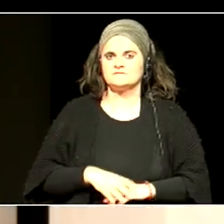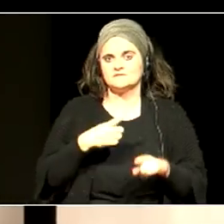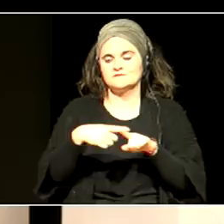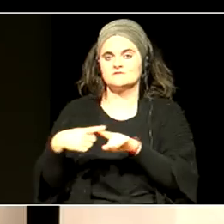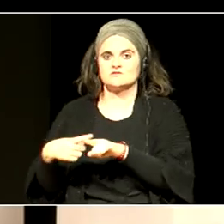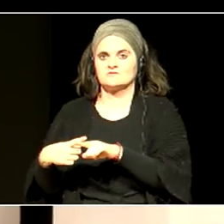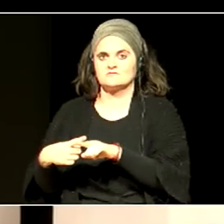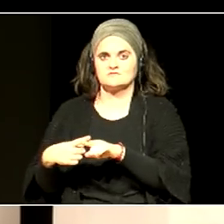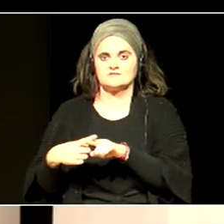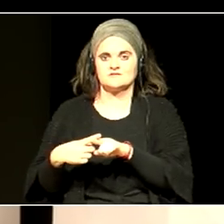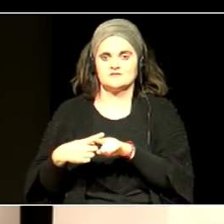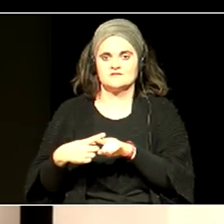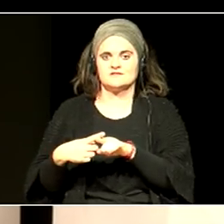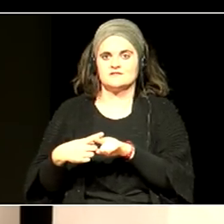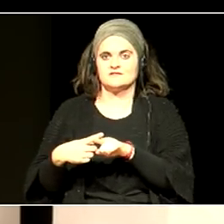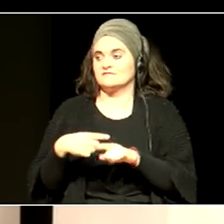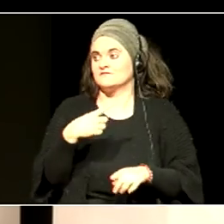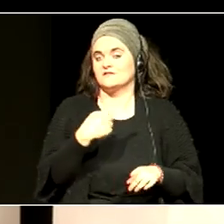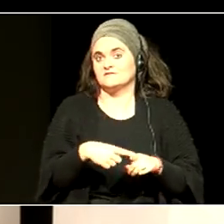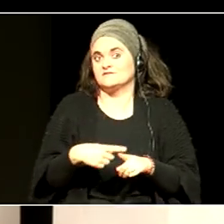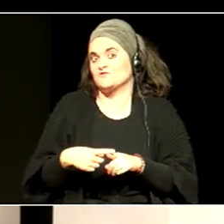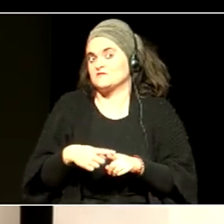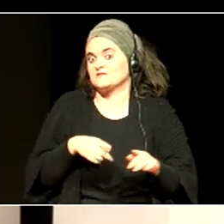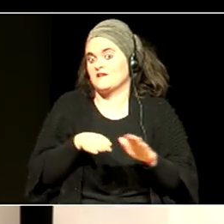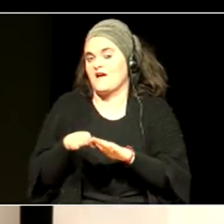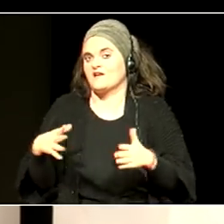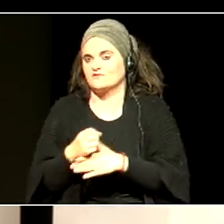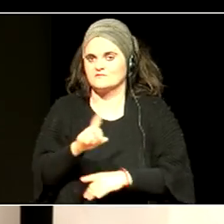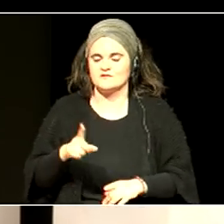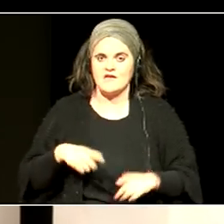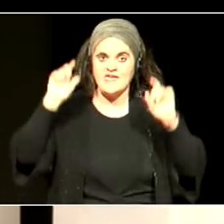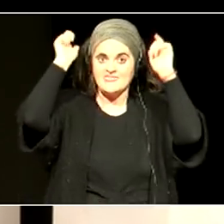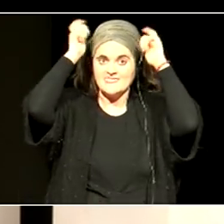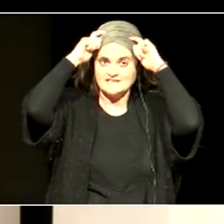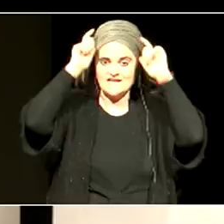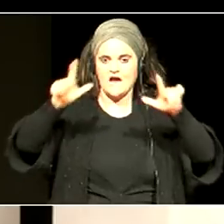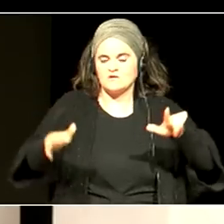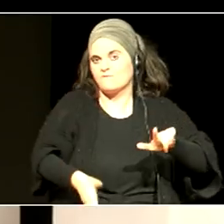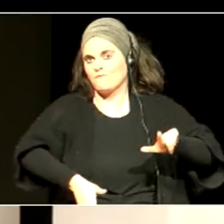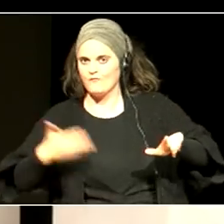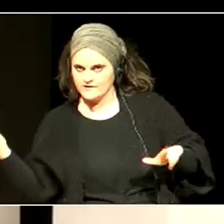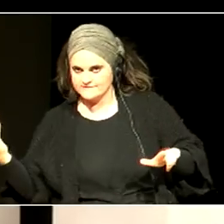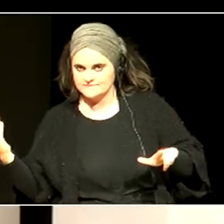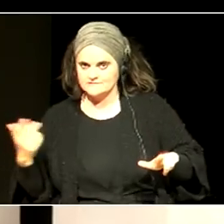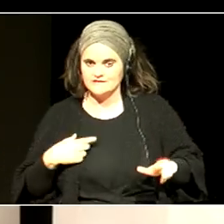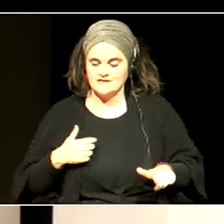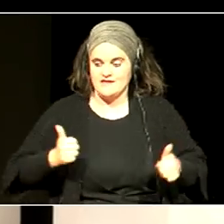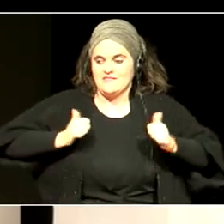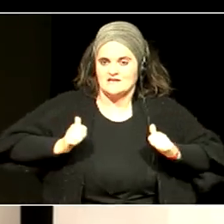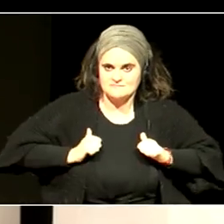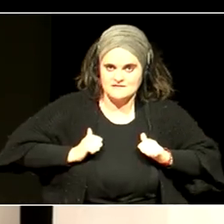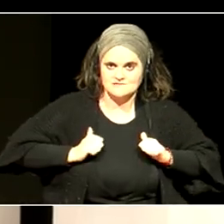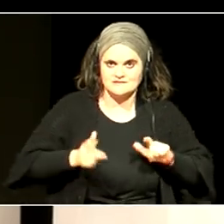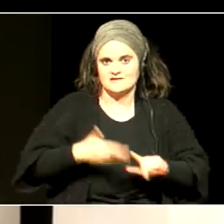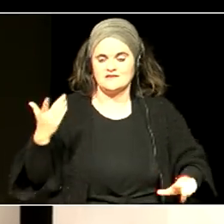está llegando Que s digo para e bien sacada a Disney de las aulas y de las mochilas y de